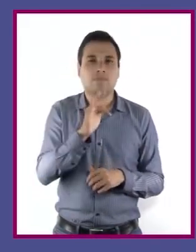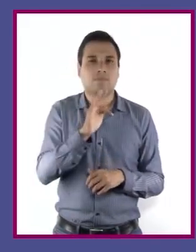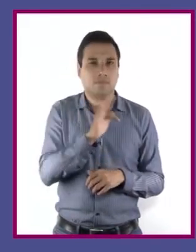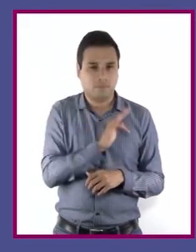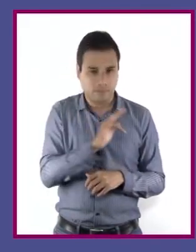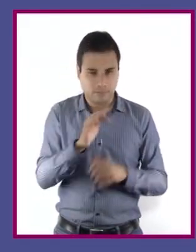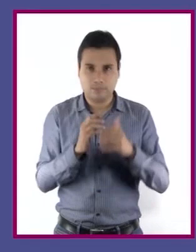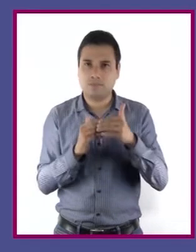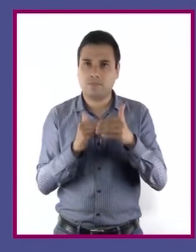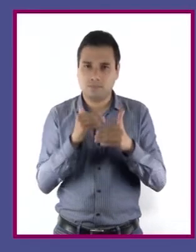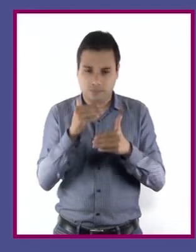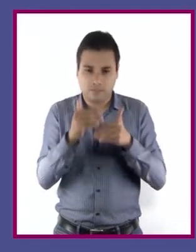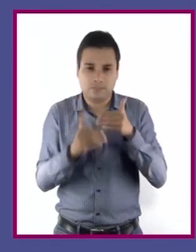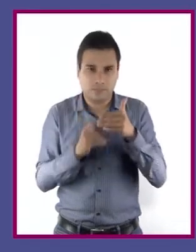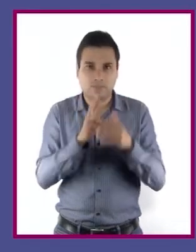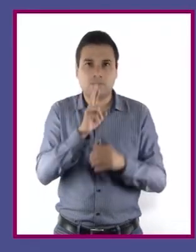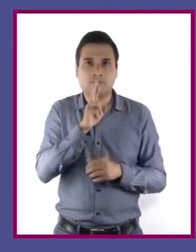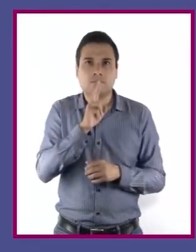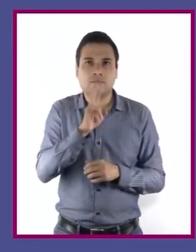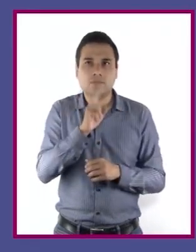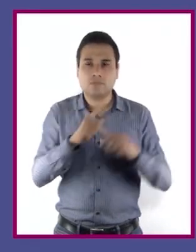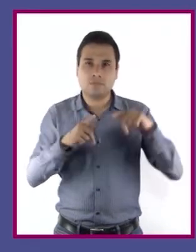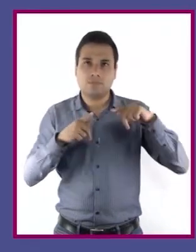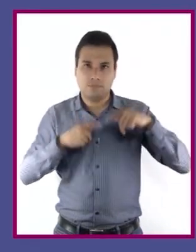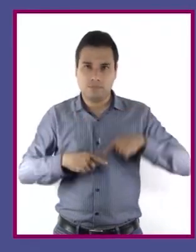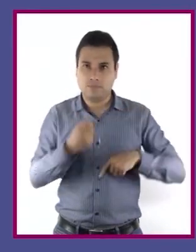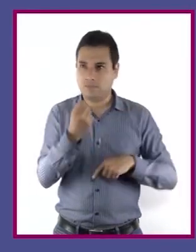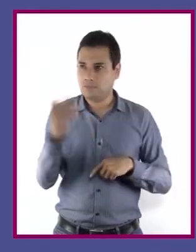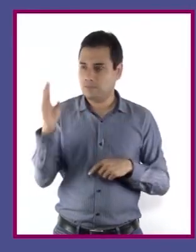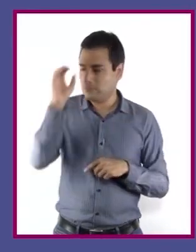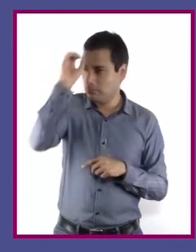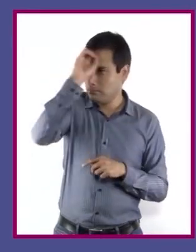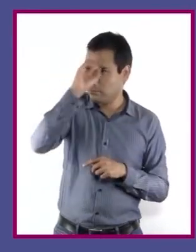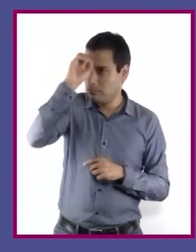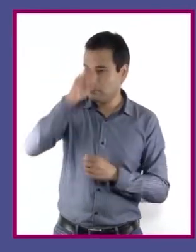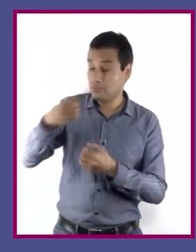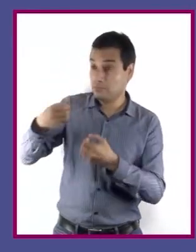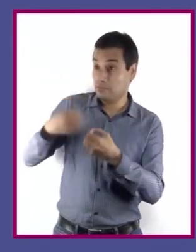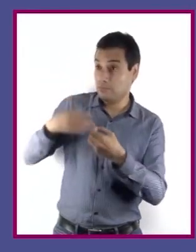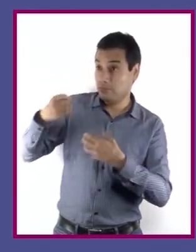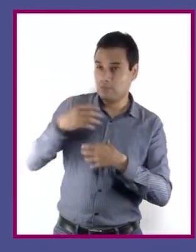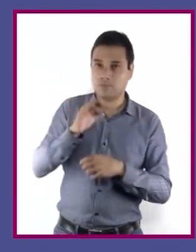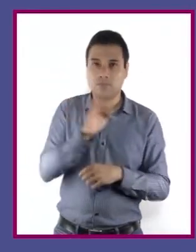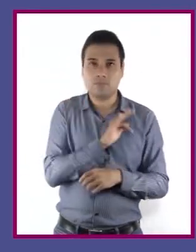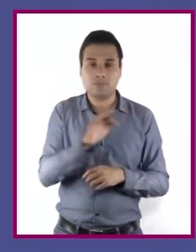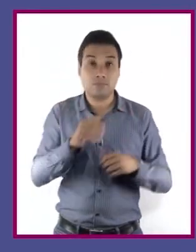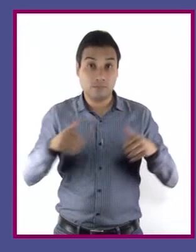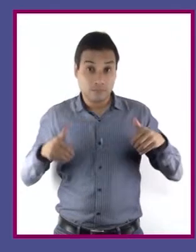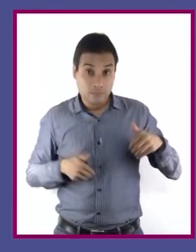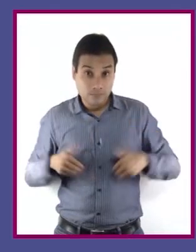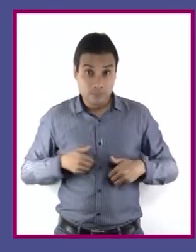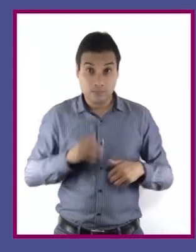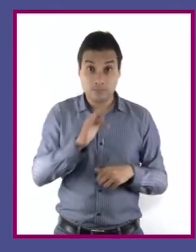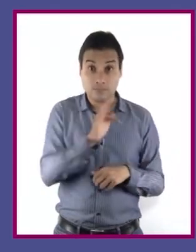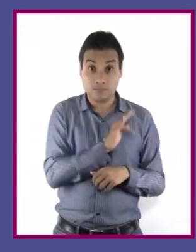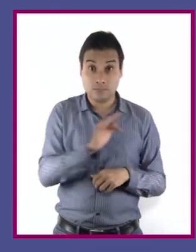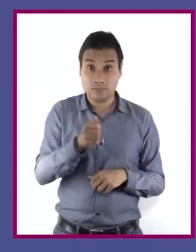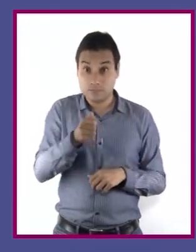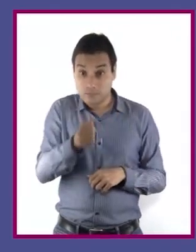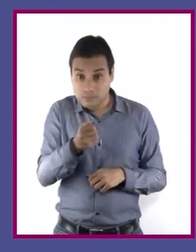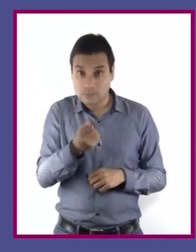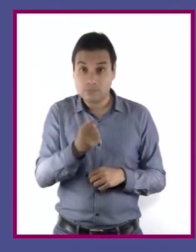en cuenta las voces y las opiniones de los demás. Como saben, en el teatro no se puede poner pausa, no se puede